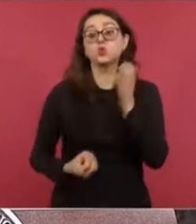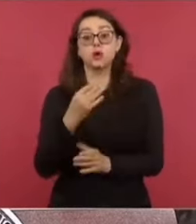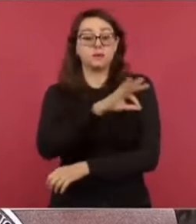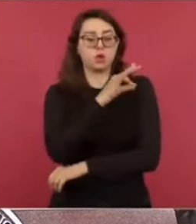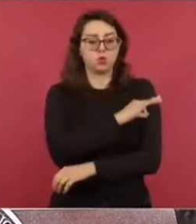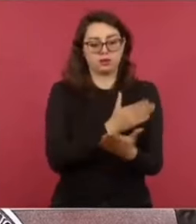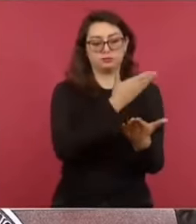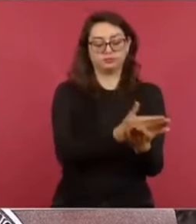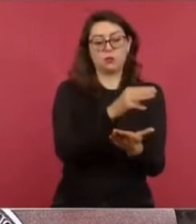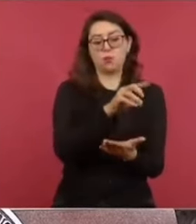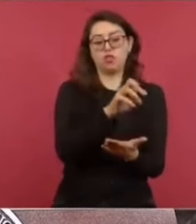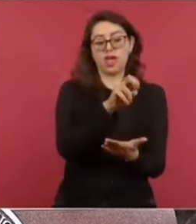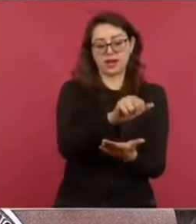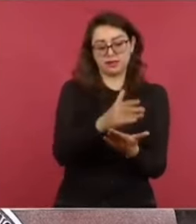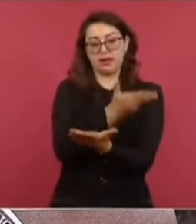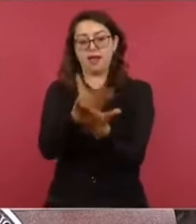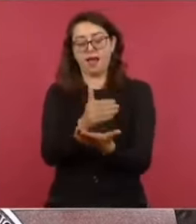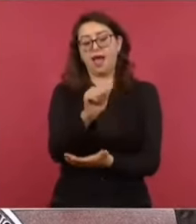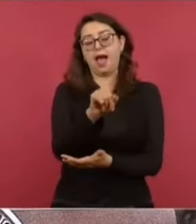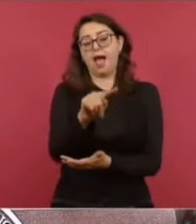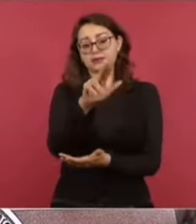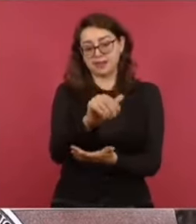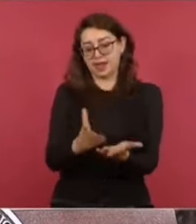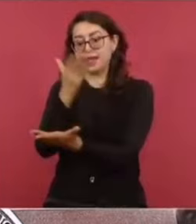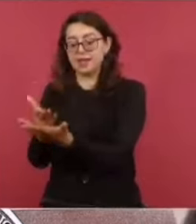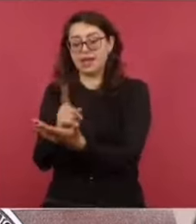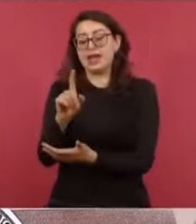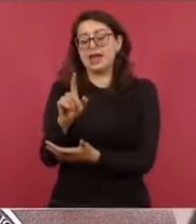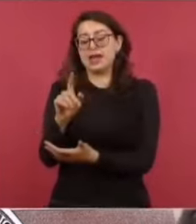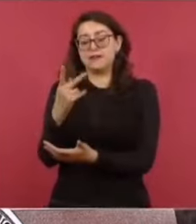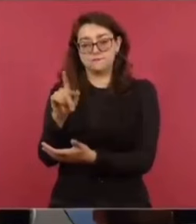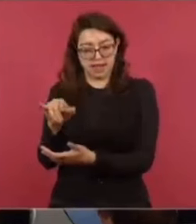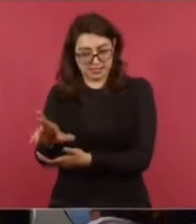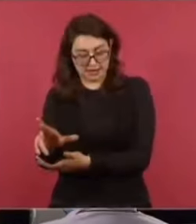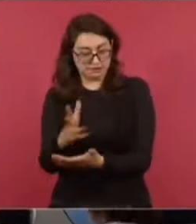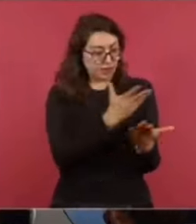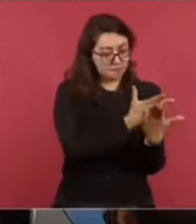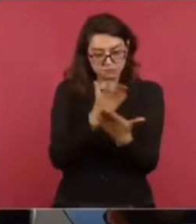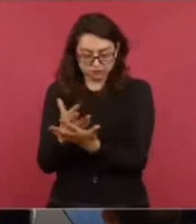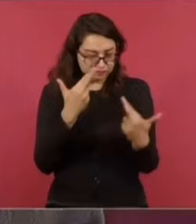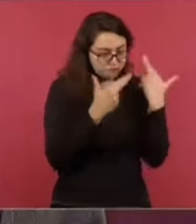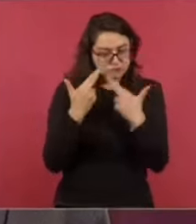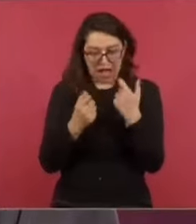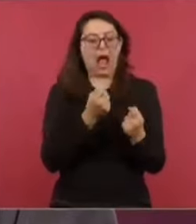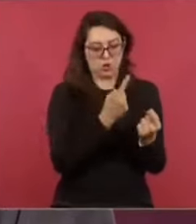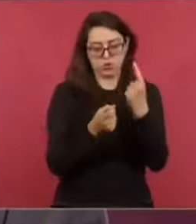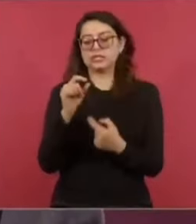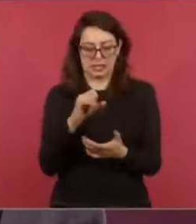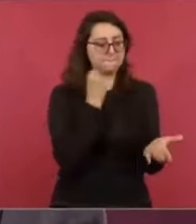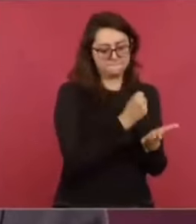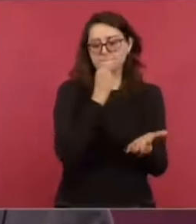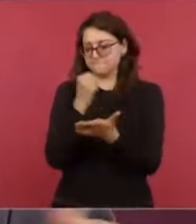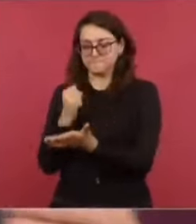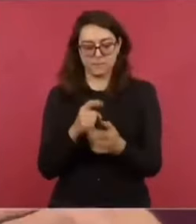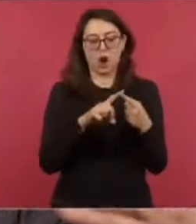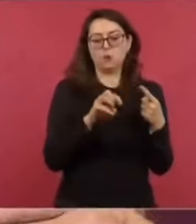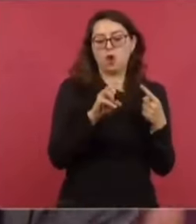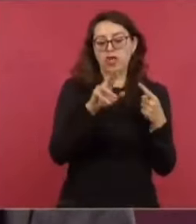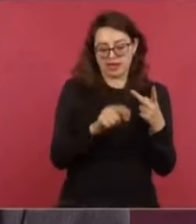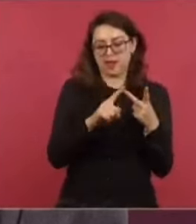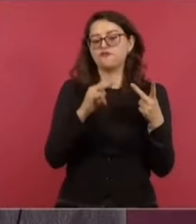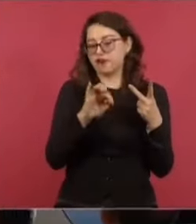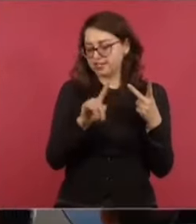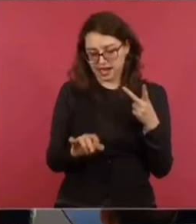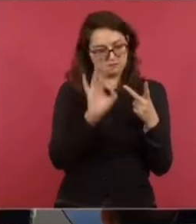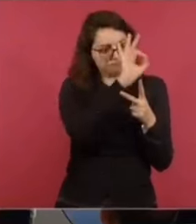AstraZeneca. Hubo una opinión favorable para la vacuna de Pfizer, para una de las versiones que presentó Moderna. AstraZeneca se le pidió más información y lo que se espera es que tal vez en las